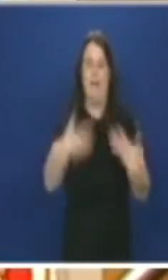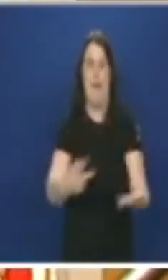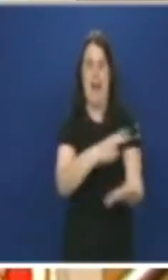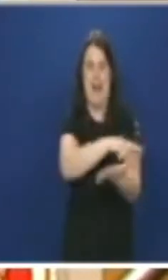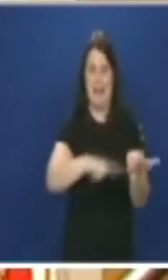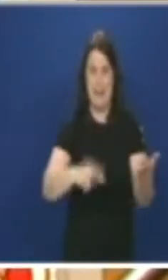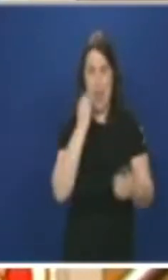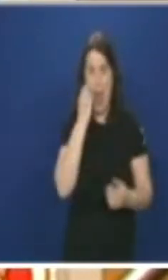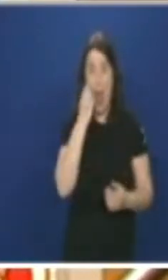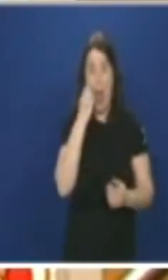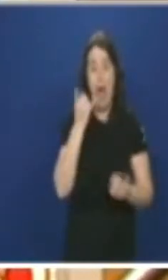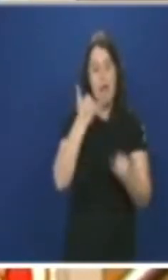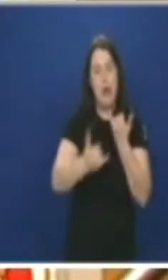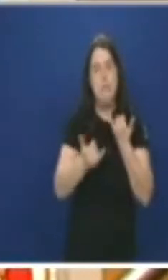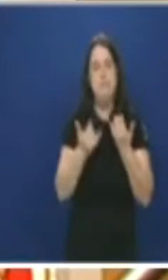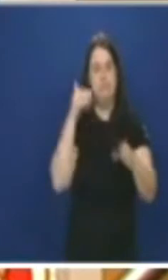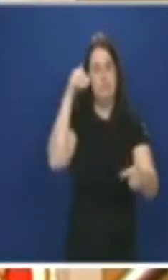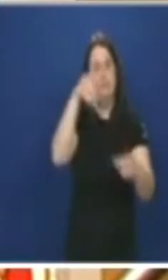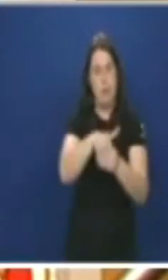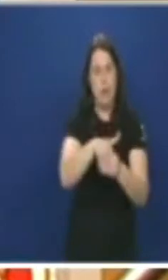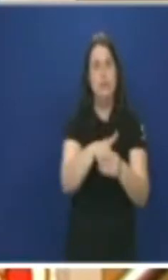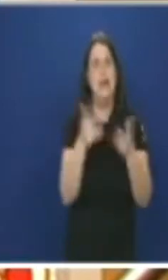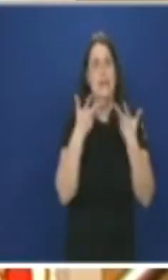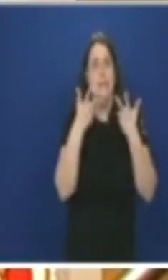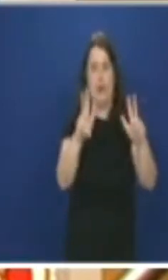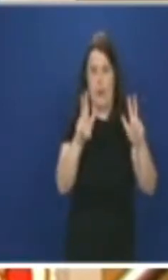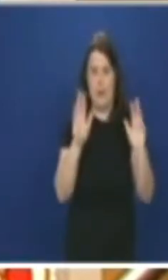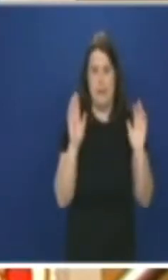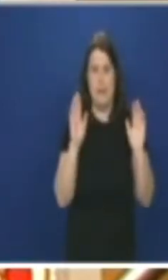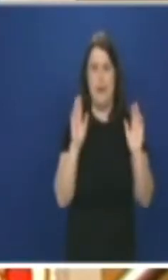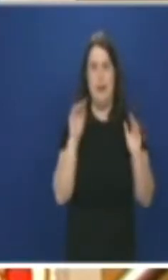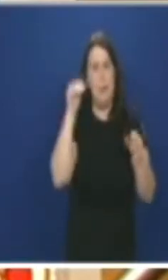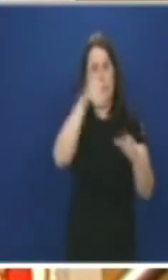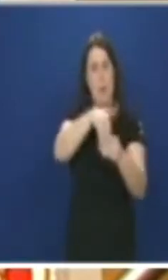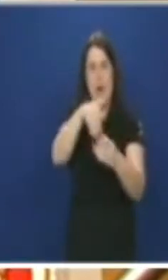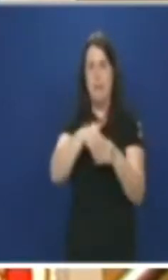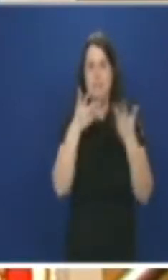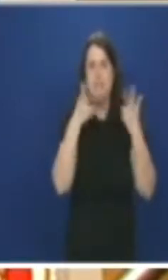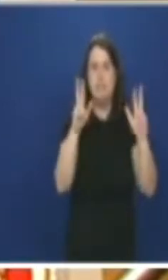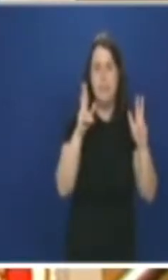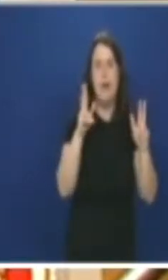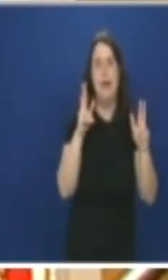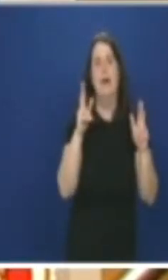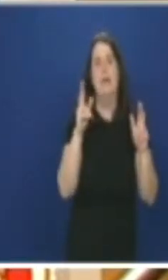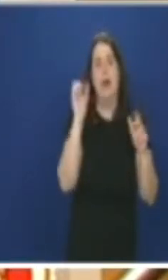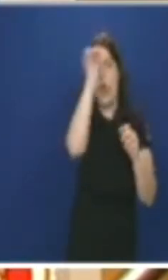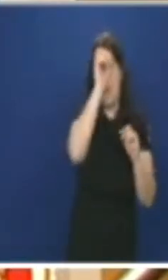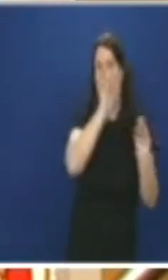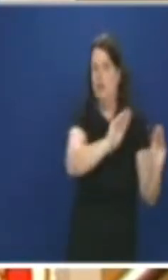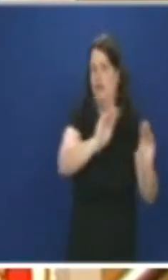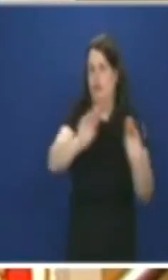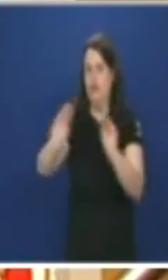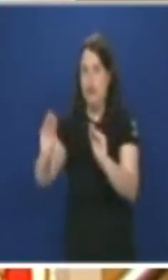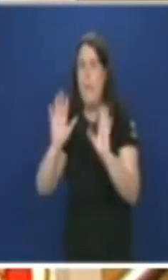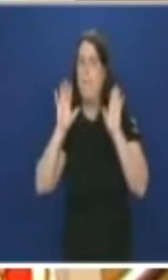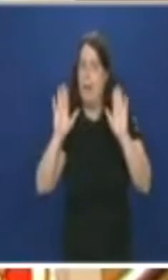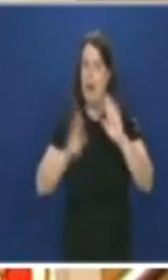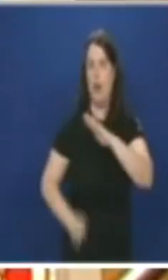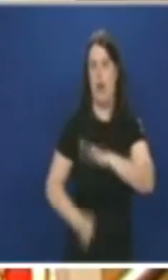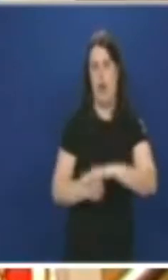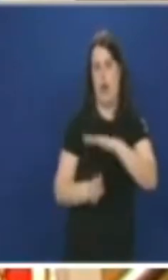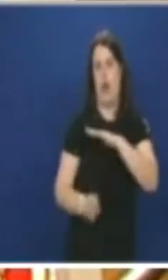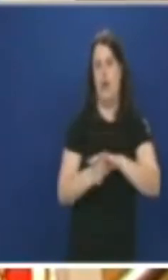votar democráticamente de acordo coas súas plurais preferencias sin deixar de permanecer unida